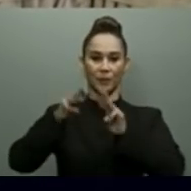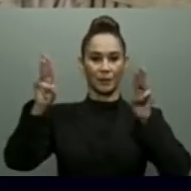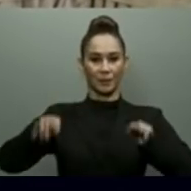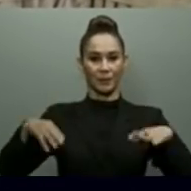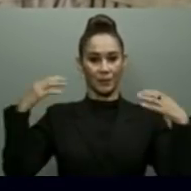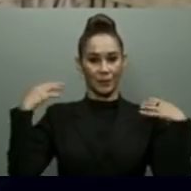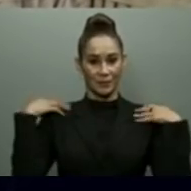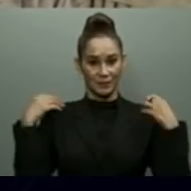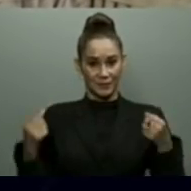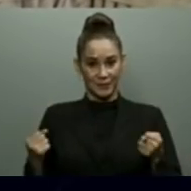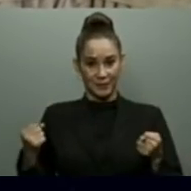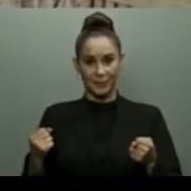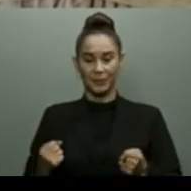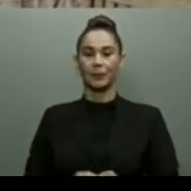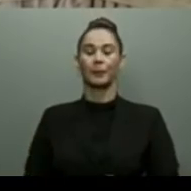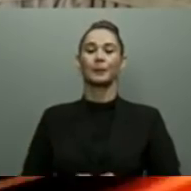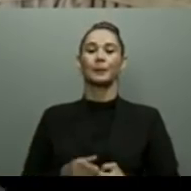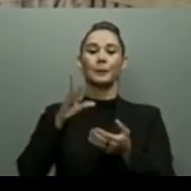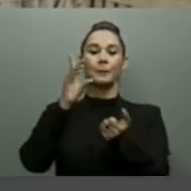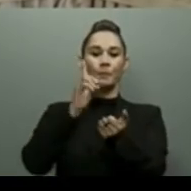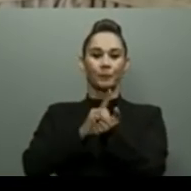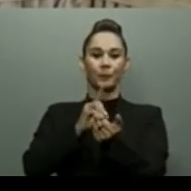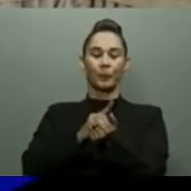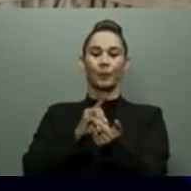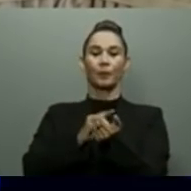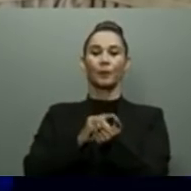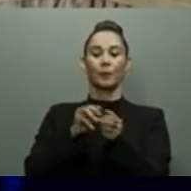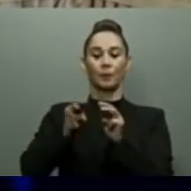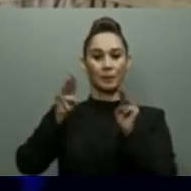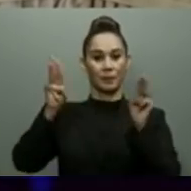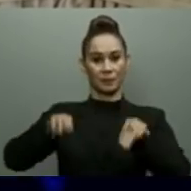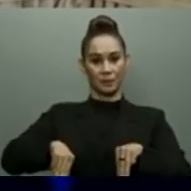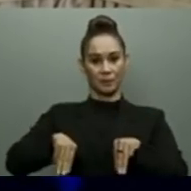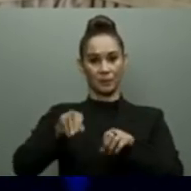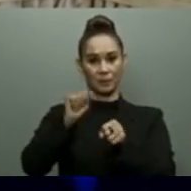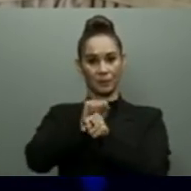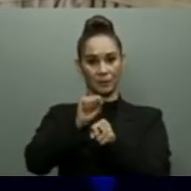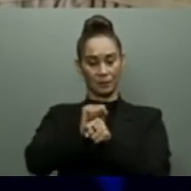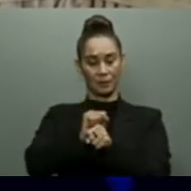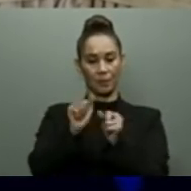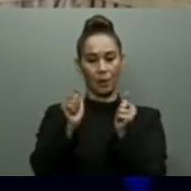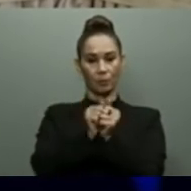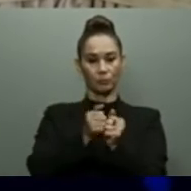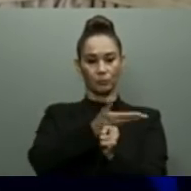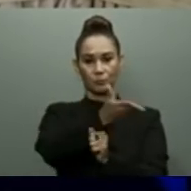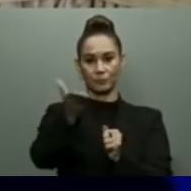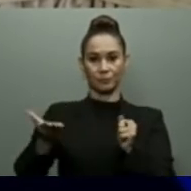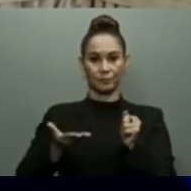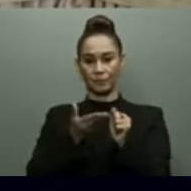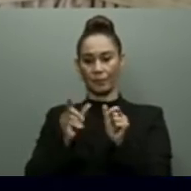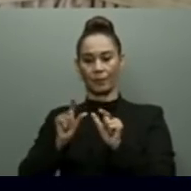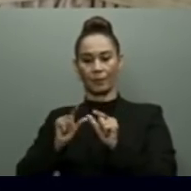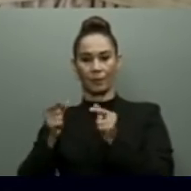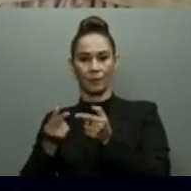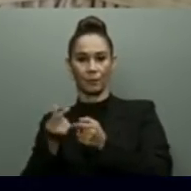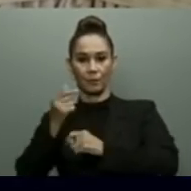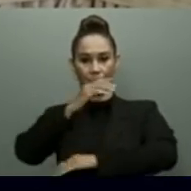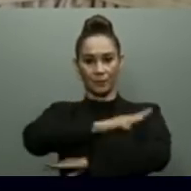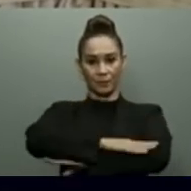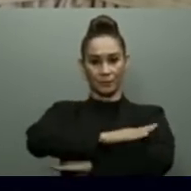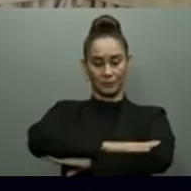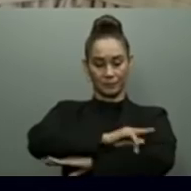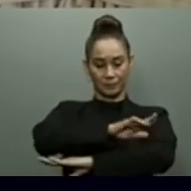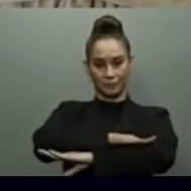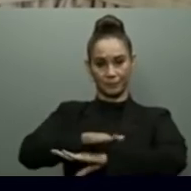Buenos días, doctor de Camp, señor ministro de Trabajo, y en ellos la representación de la mesa de